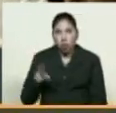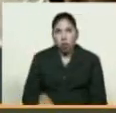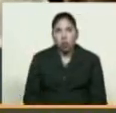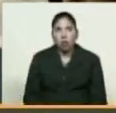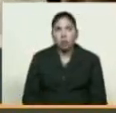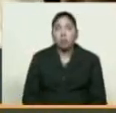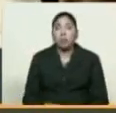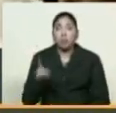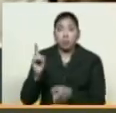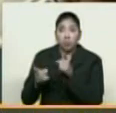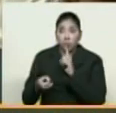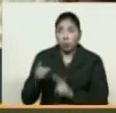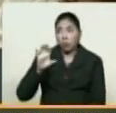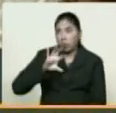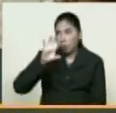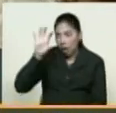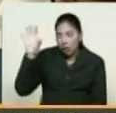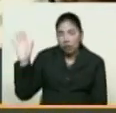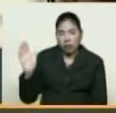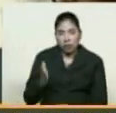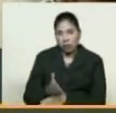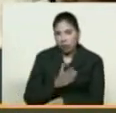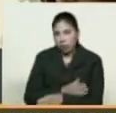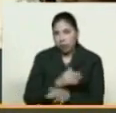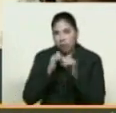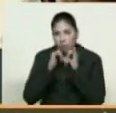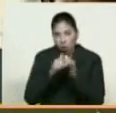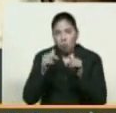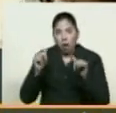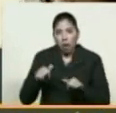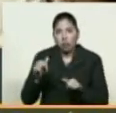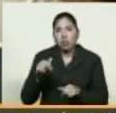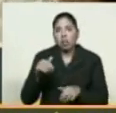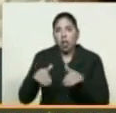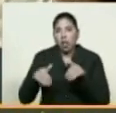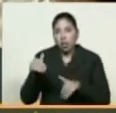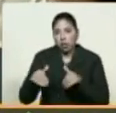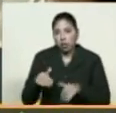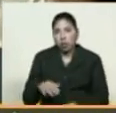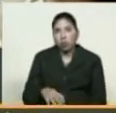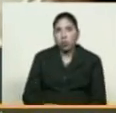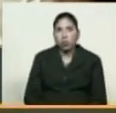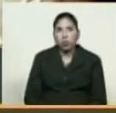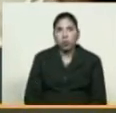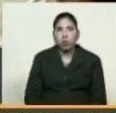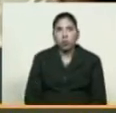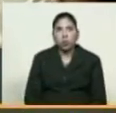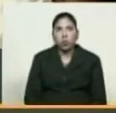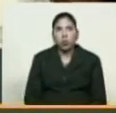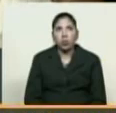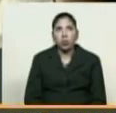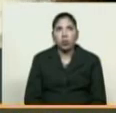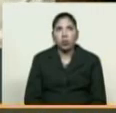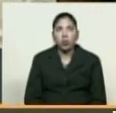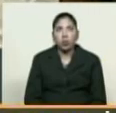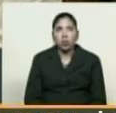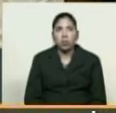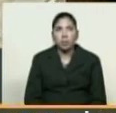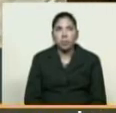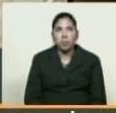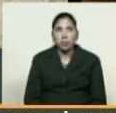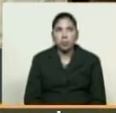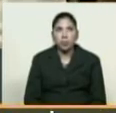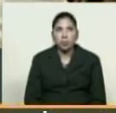países independientemente ya han manifestado que de celebrarse las elecciones, como en efecto ya se ha dicho por parte de la Asamblea Nacional Constituyente en nuestro país,